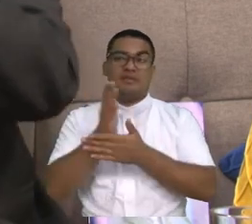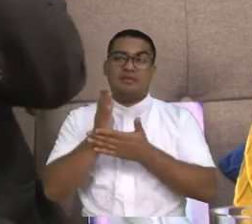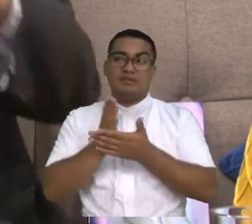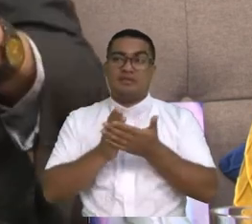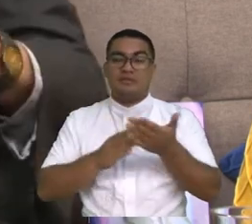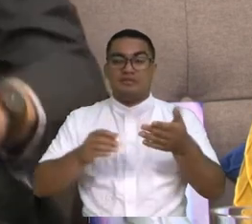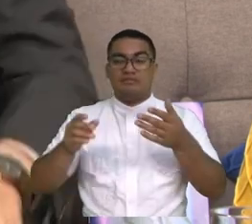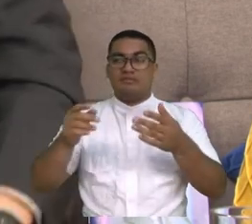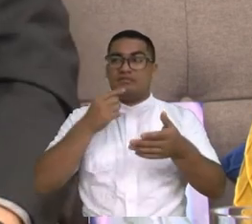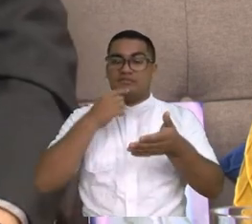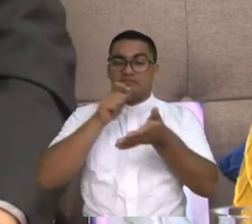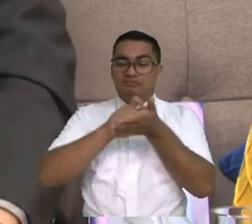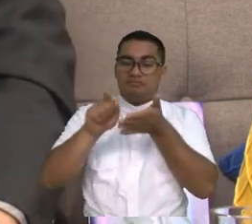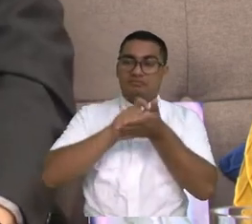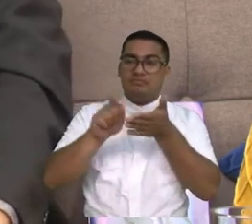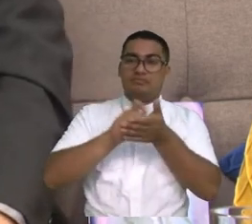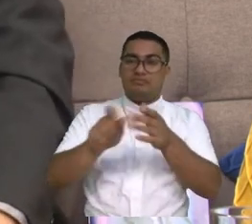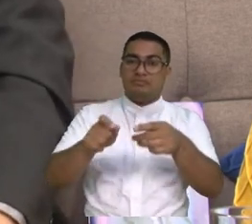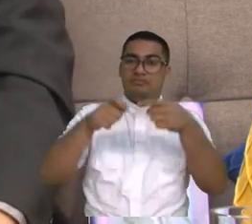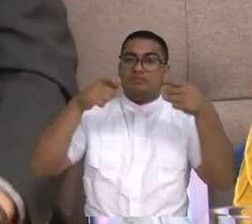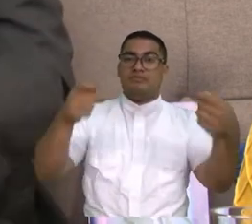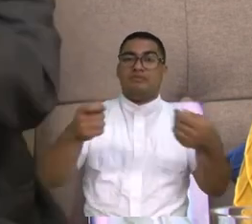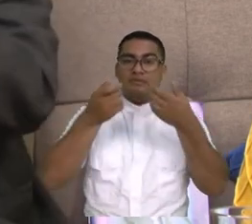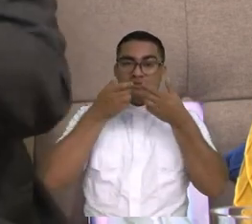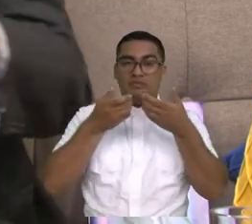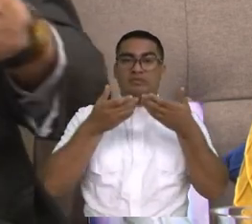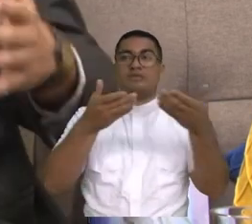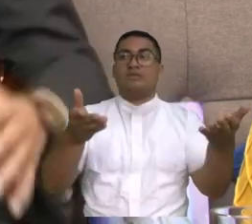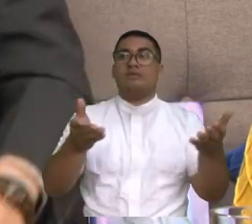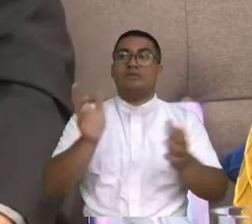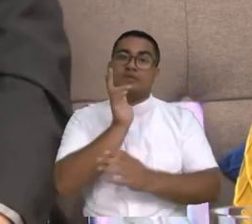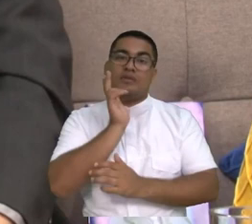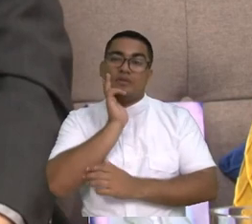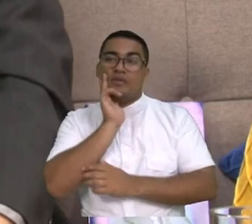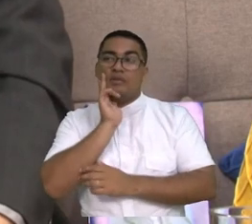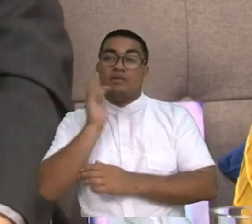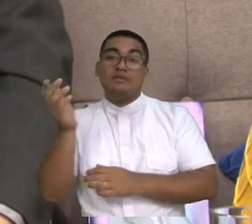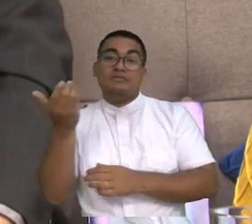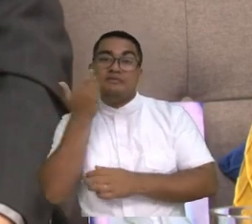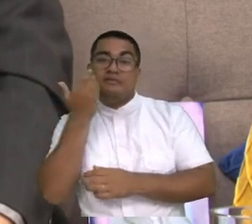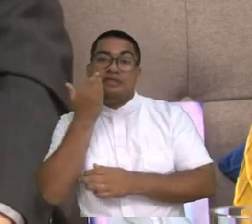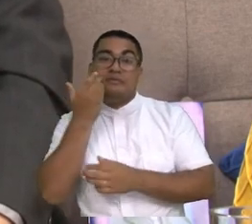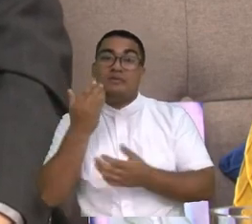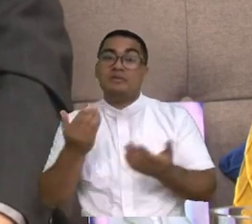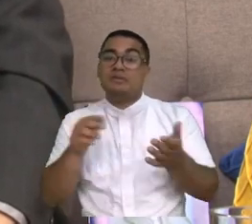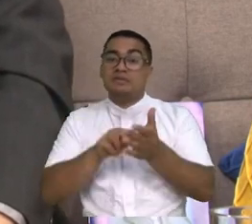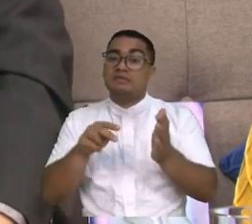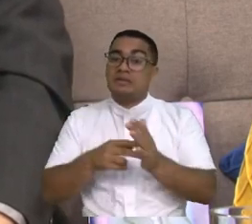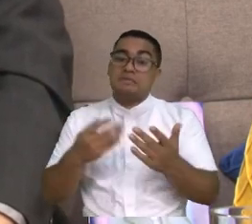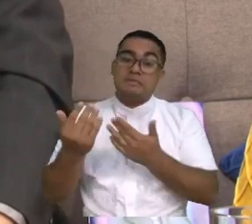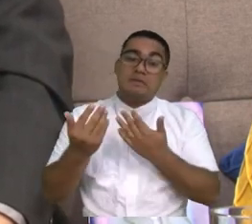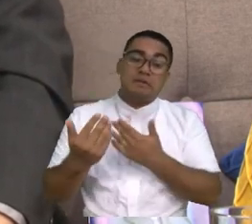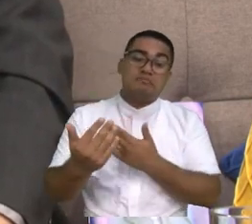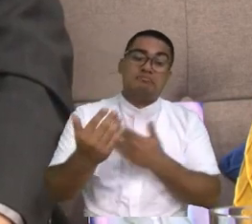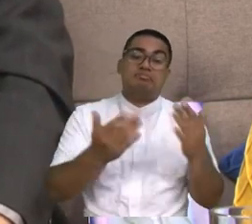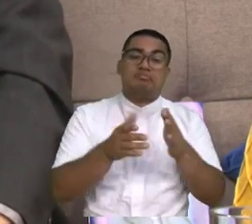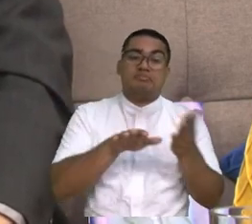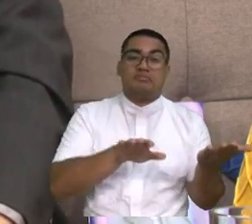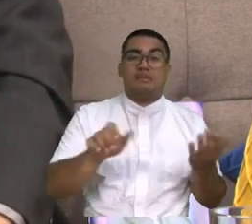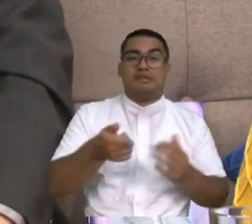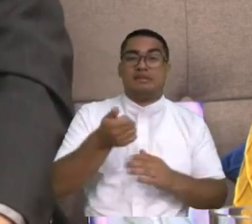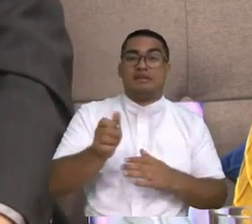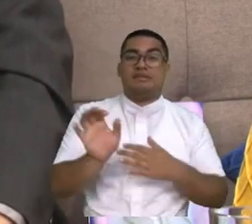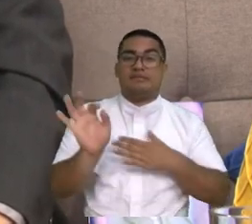señalando el estado de salud del gran bardo y decían que ya no había esperanza, pues. Y fue así, pues, que el 6 de